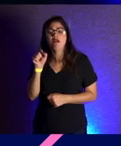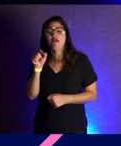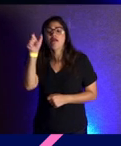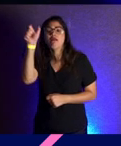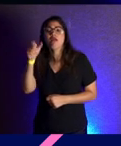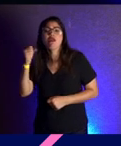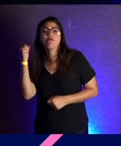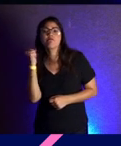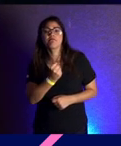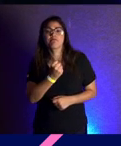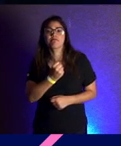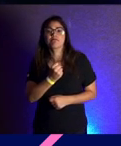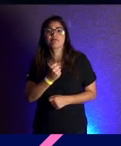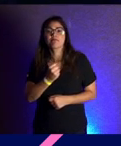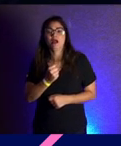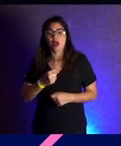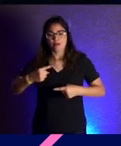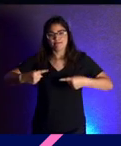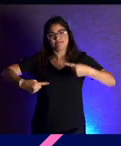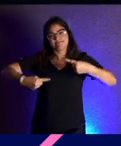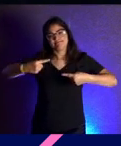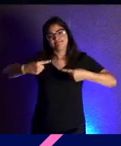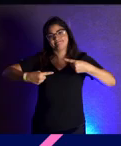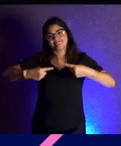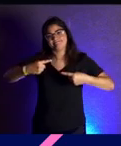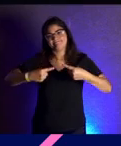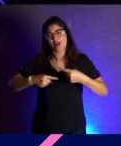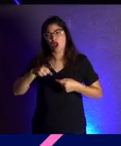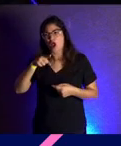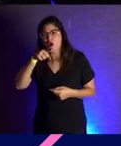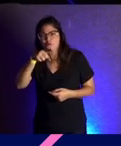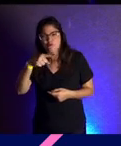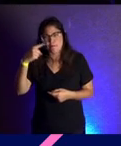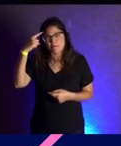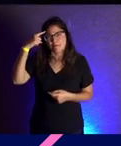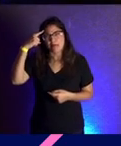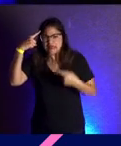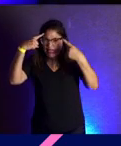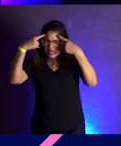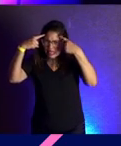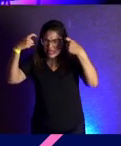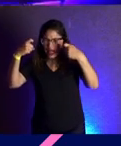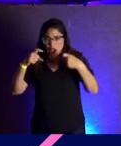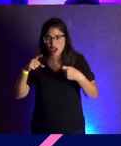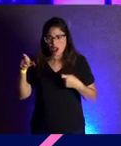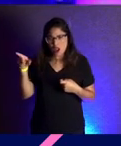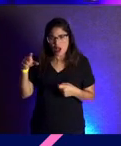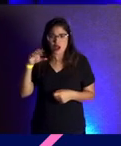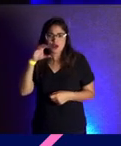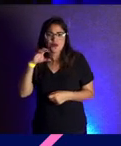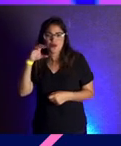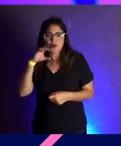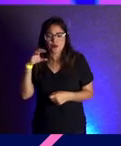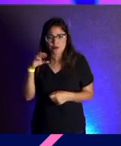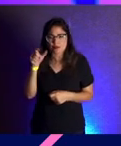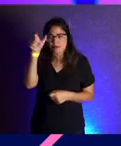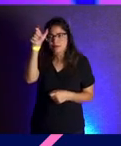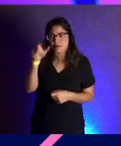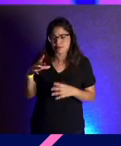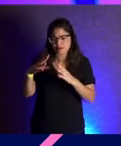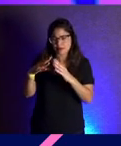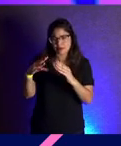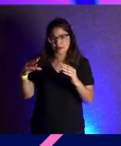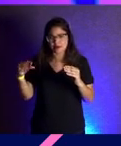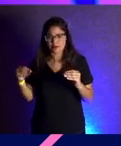Más o menos, si quieres estar en violencia ilegal en Colombia, con los homicidios y homicidios, central en 3, 2, 1.